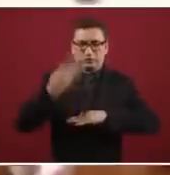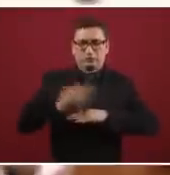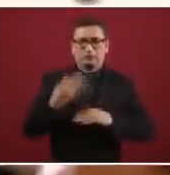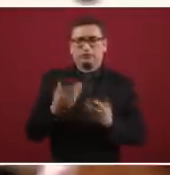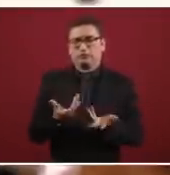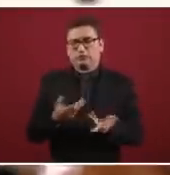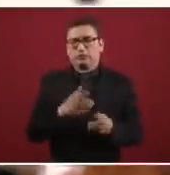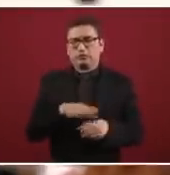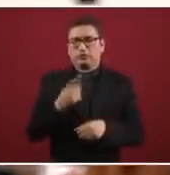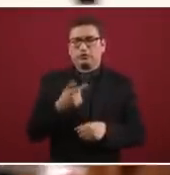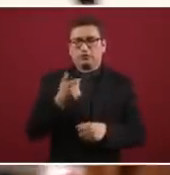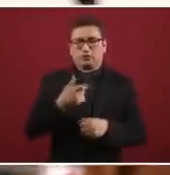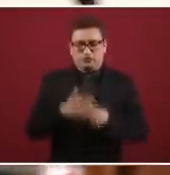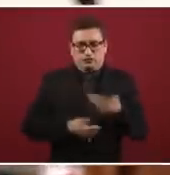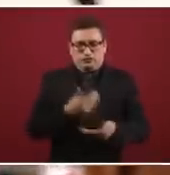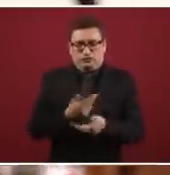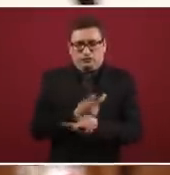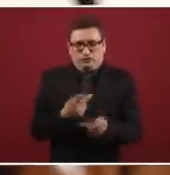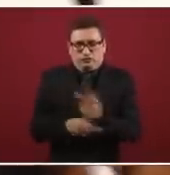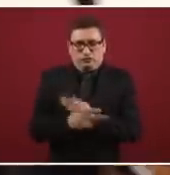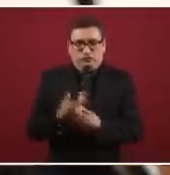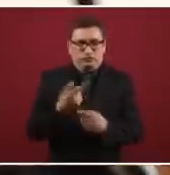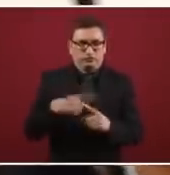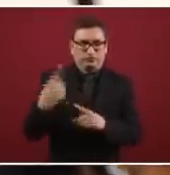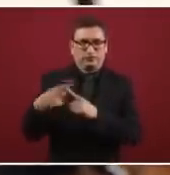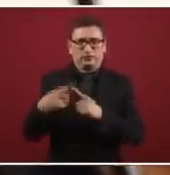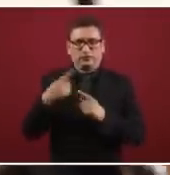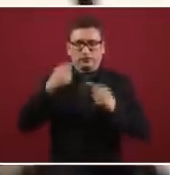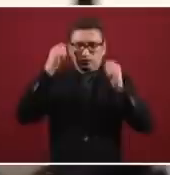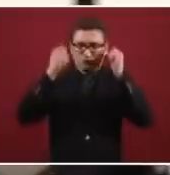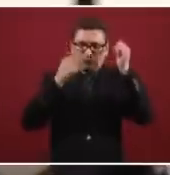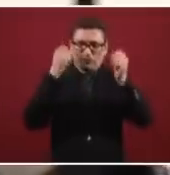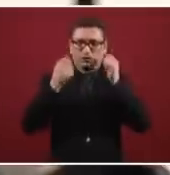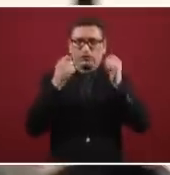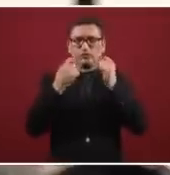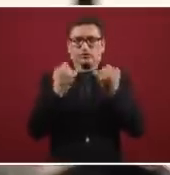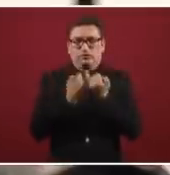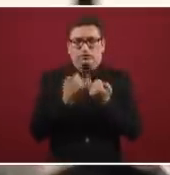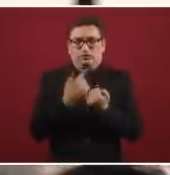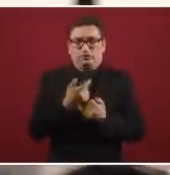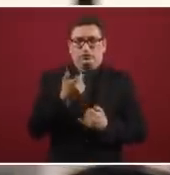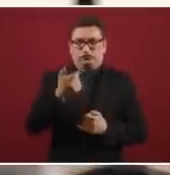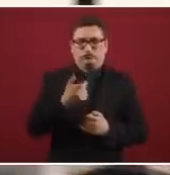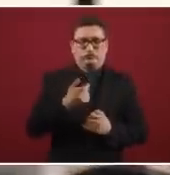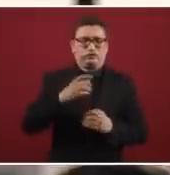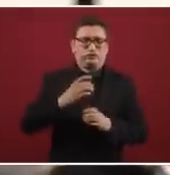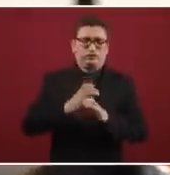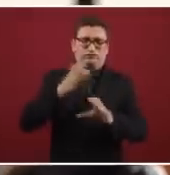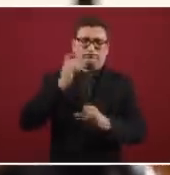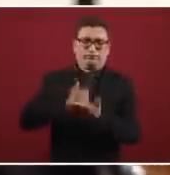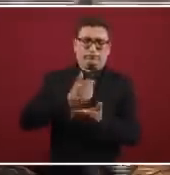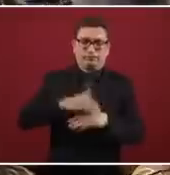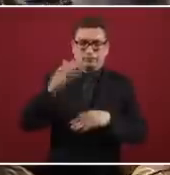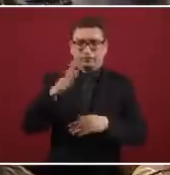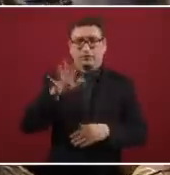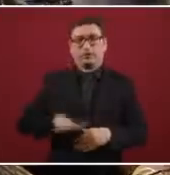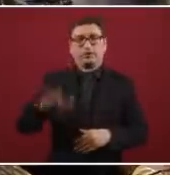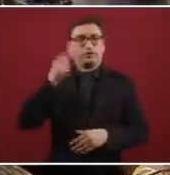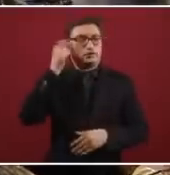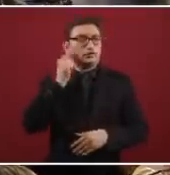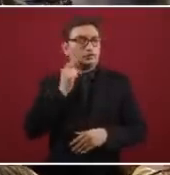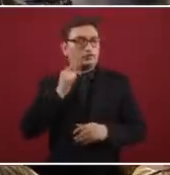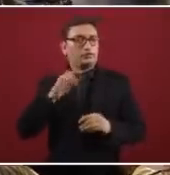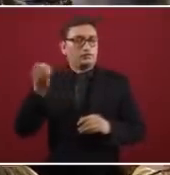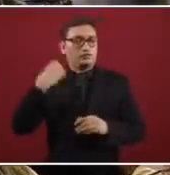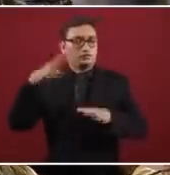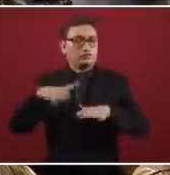reflejado en el precio final de los productos, en el turismo y en el incremento del pasaje. En el Congreso de Guerrero, el PRI y